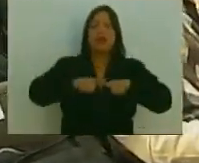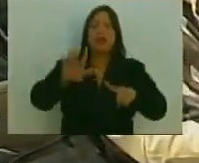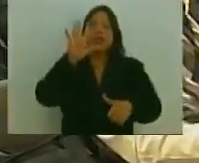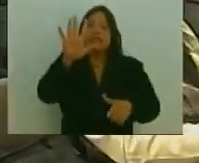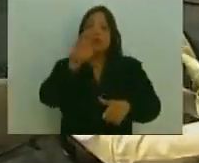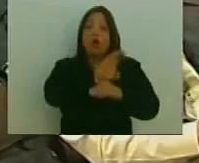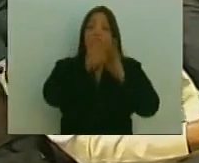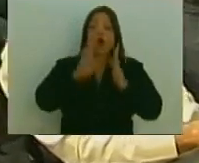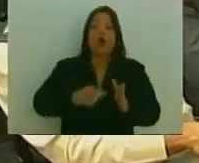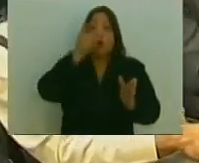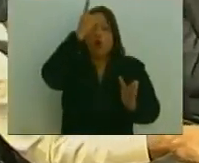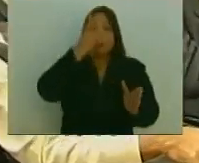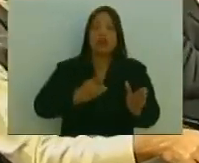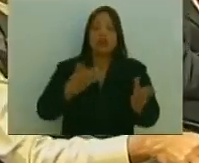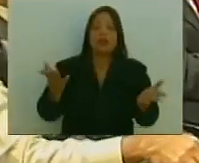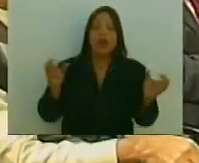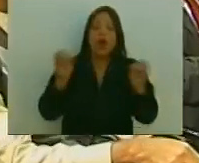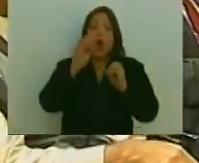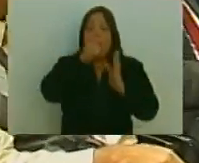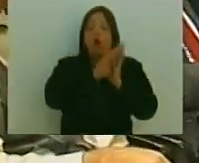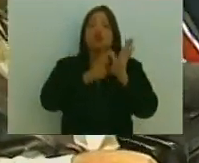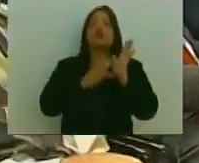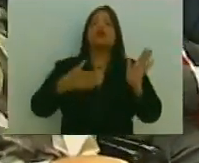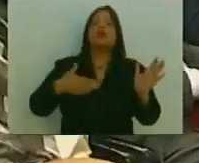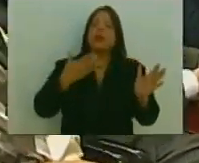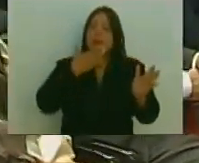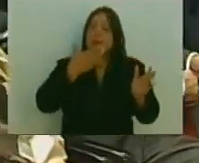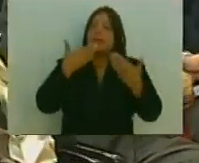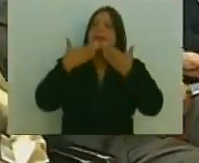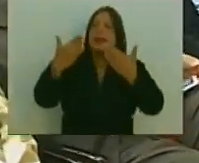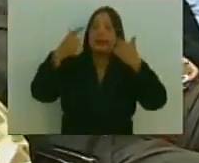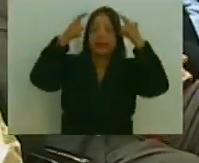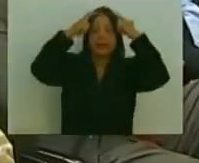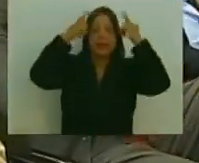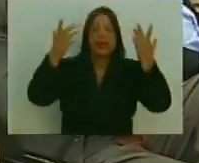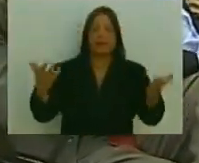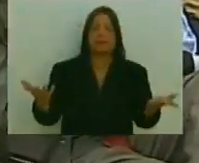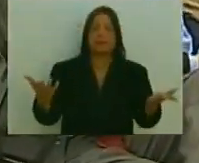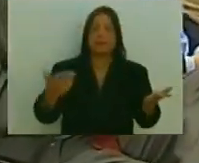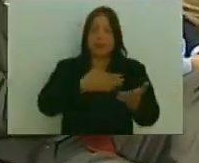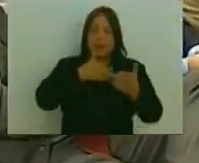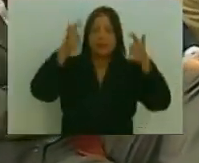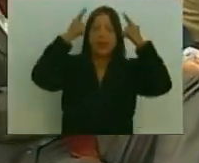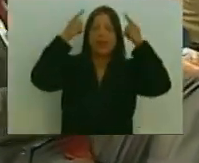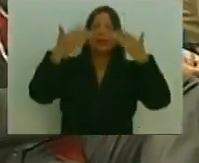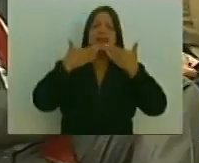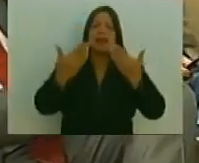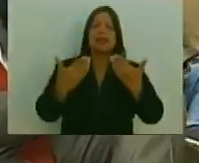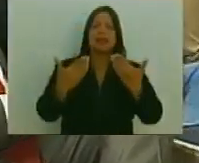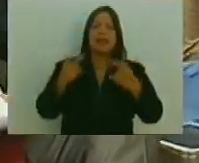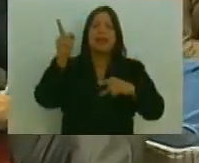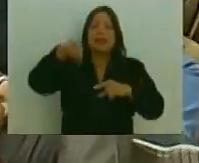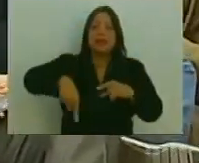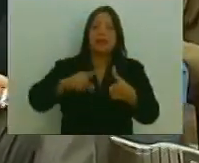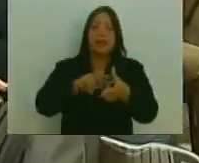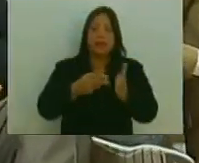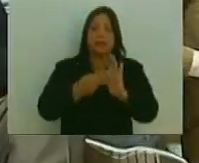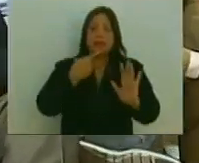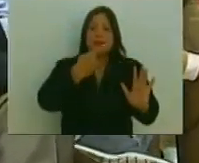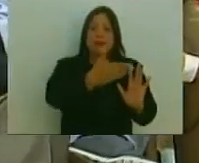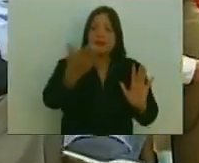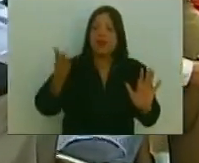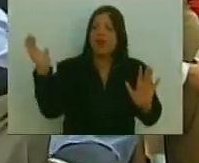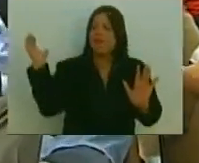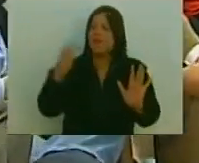cinco constituyentistas o constituyentes, le debemos al comandante Chávez, le debemos al comandante Chávez. Pero además de eso, compatriota,